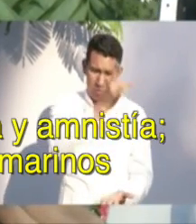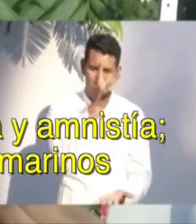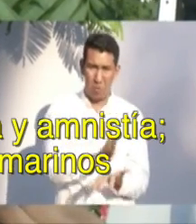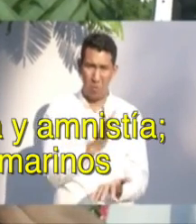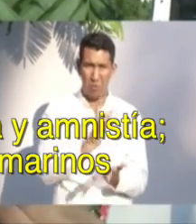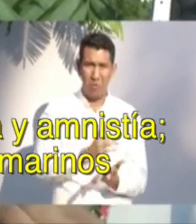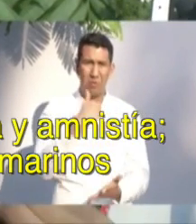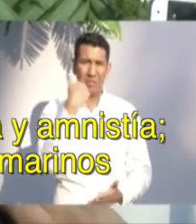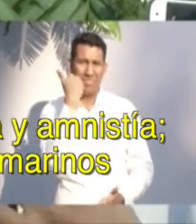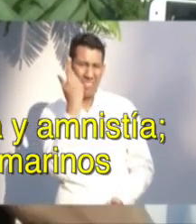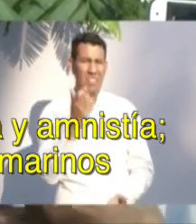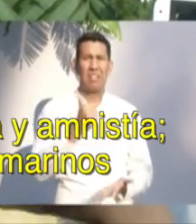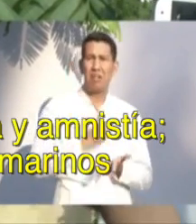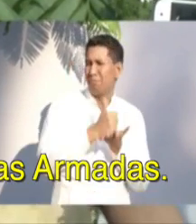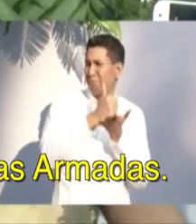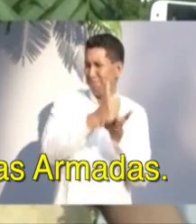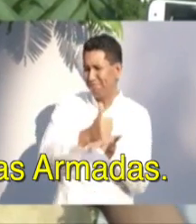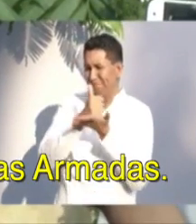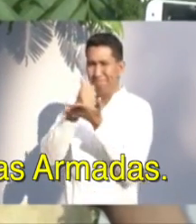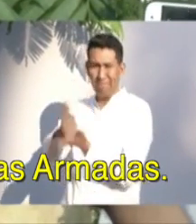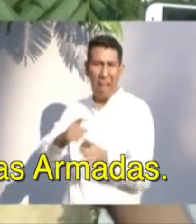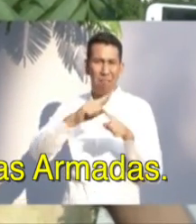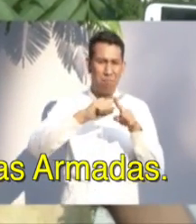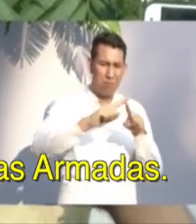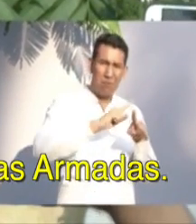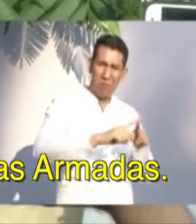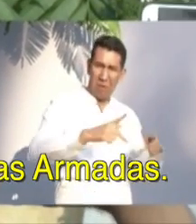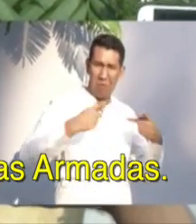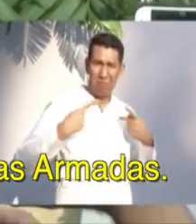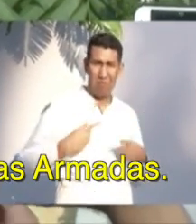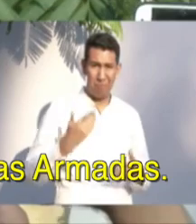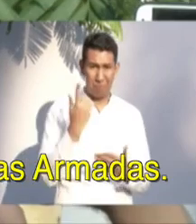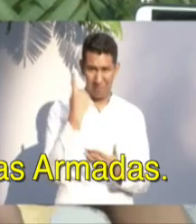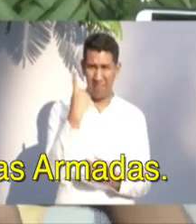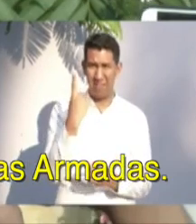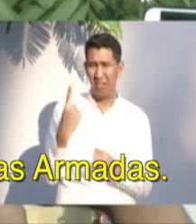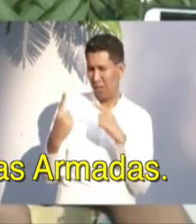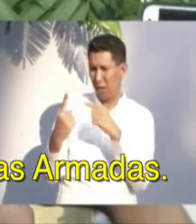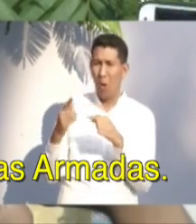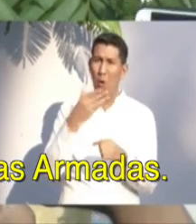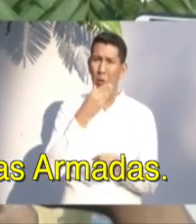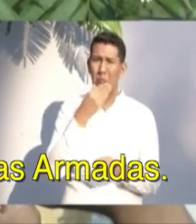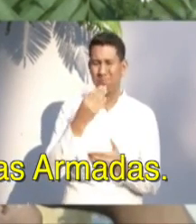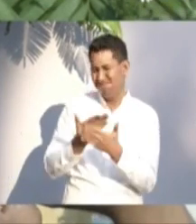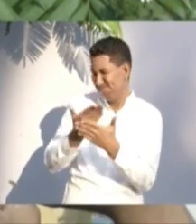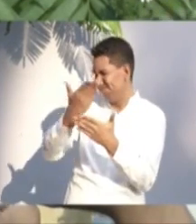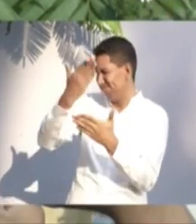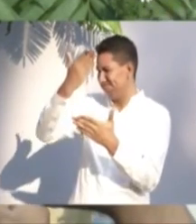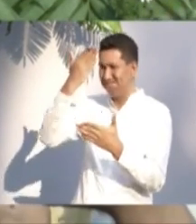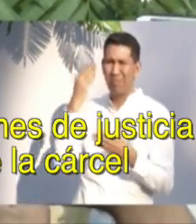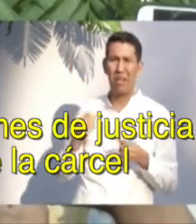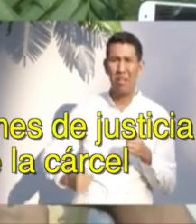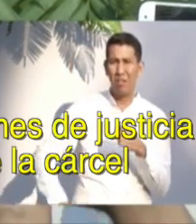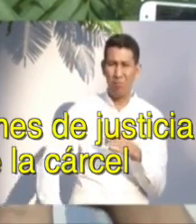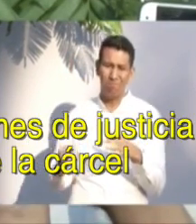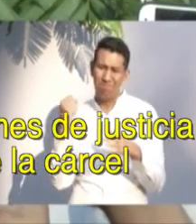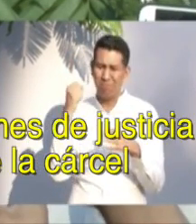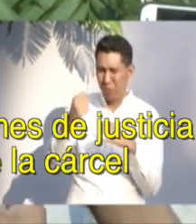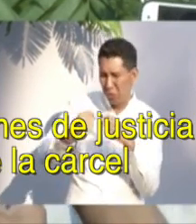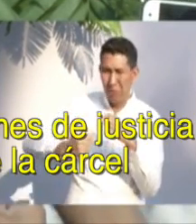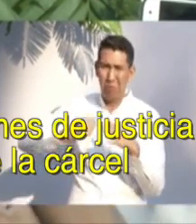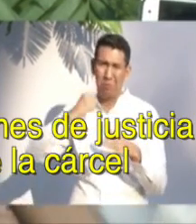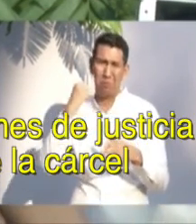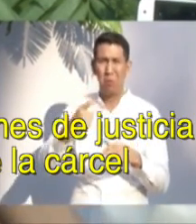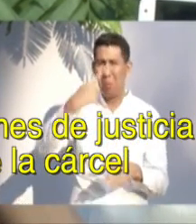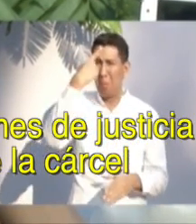soldados pilotos y marinos y querer elegir estar palmo a palmo con las fuerzas armadas expuso que